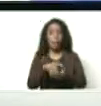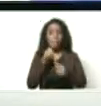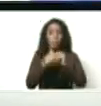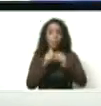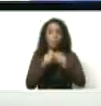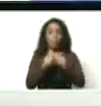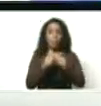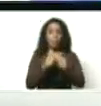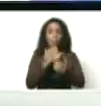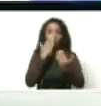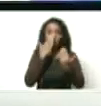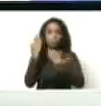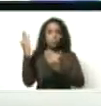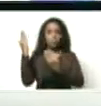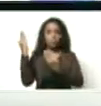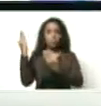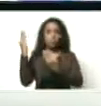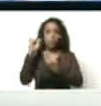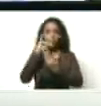papá